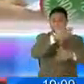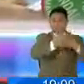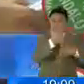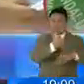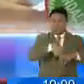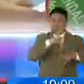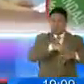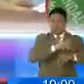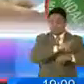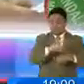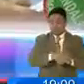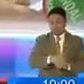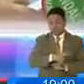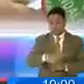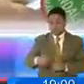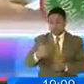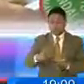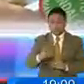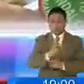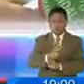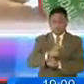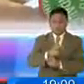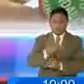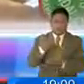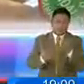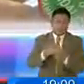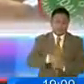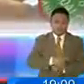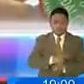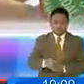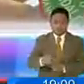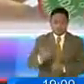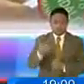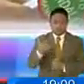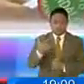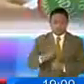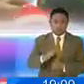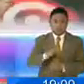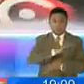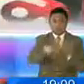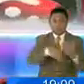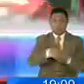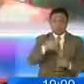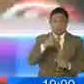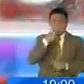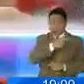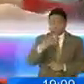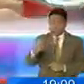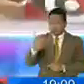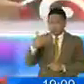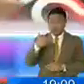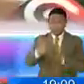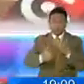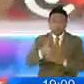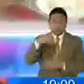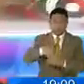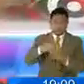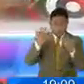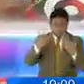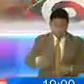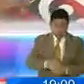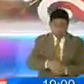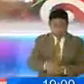dicte medidas cautelares, porque no va a ocurrir que, a ojos de todo el país, termine el proceso electoral y